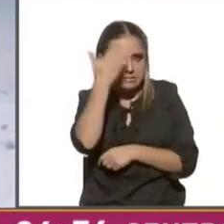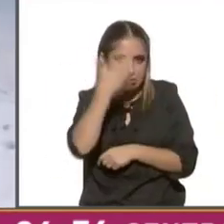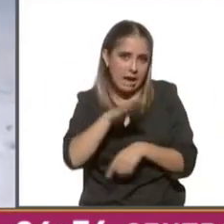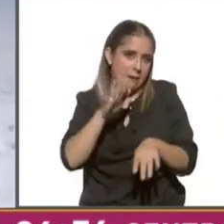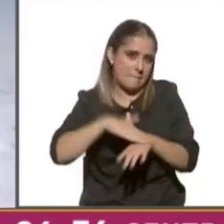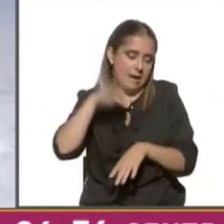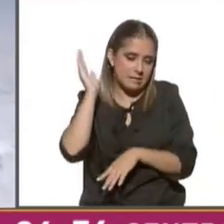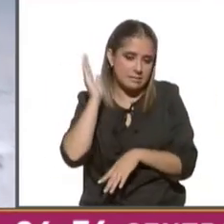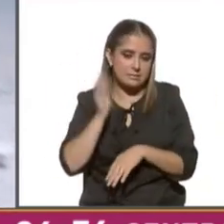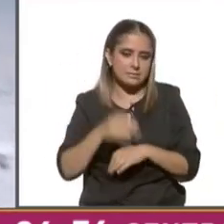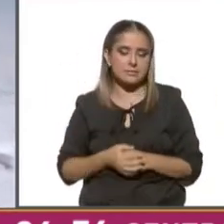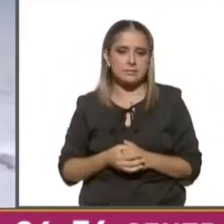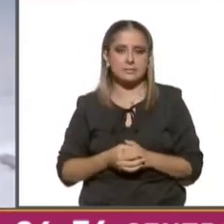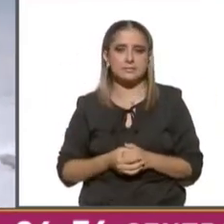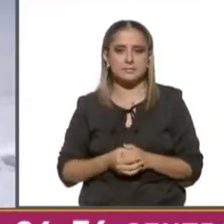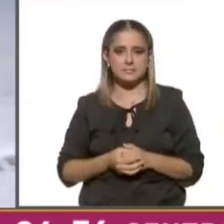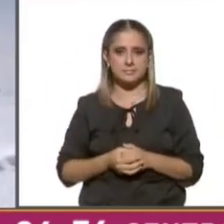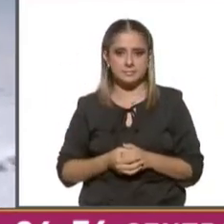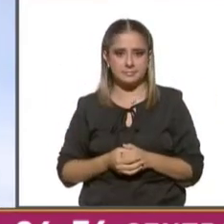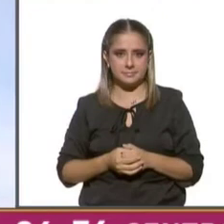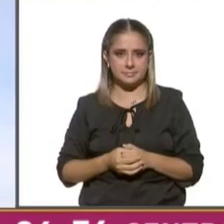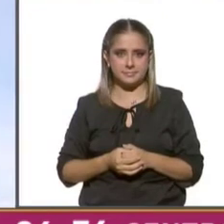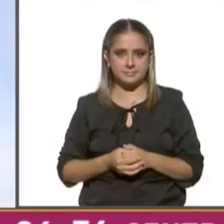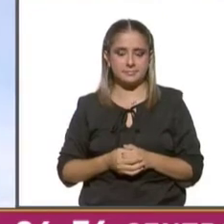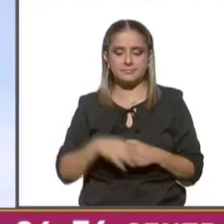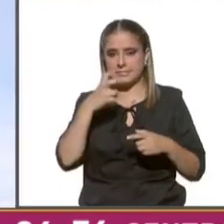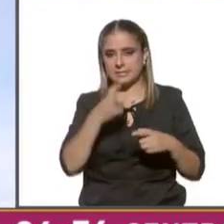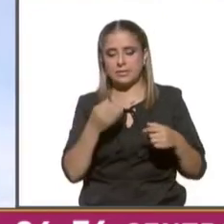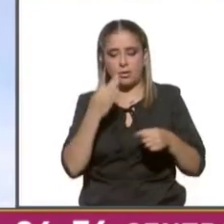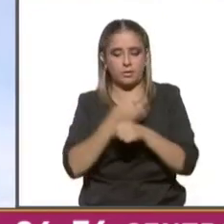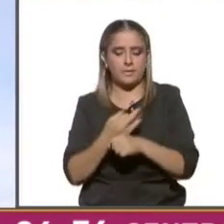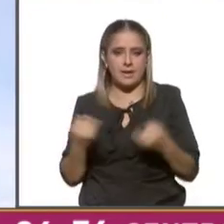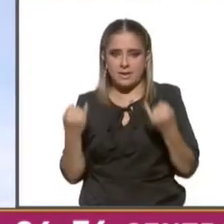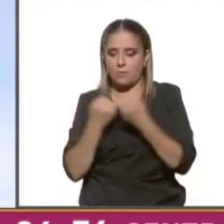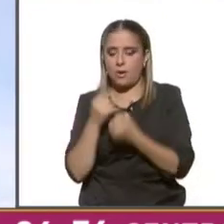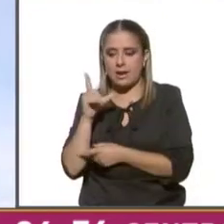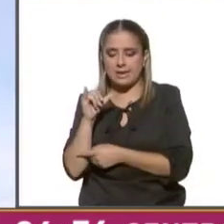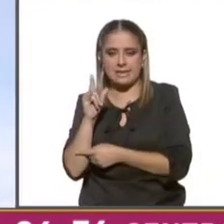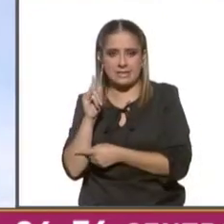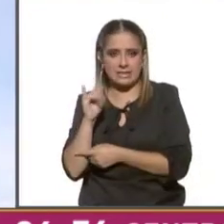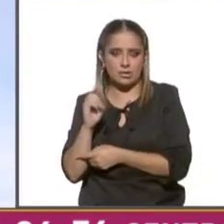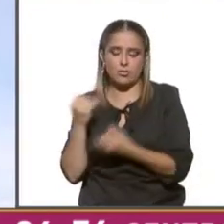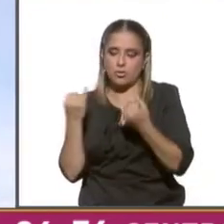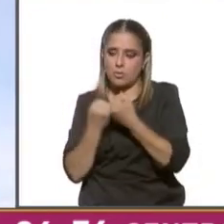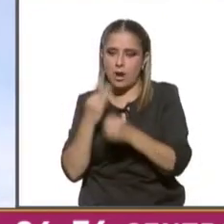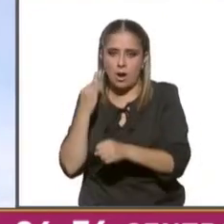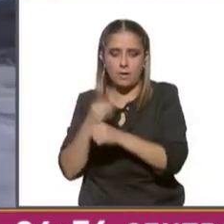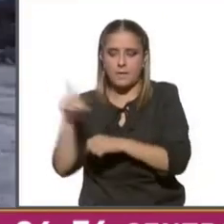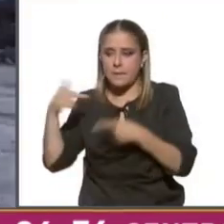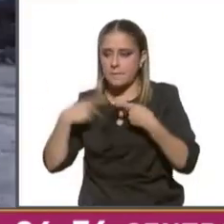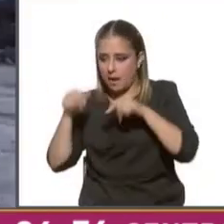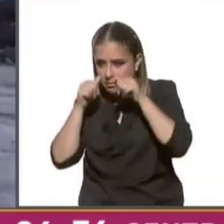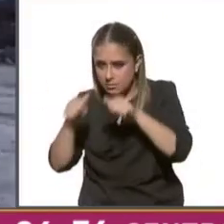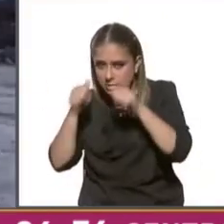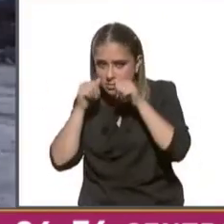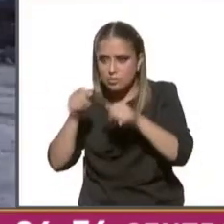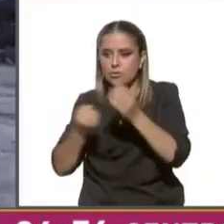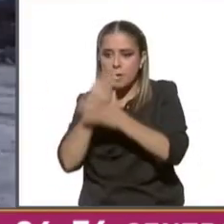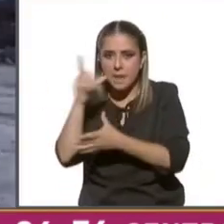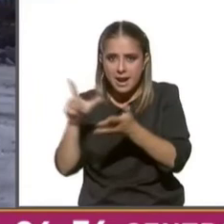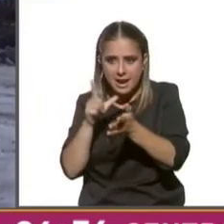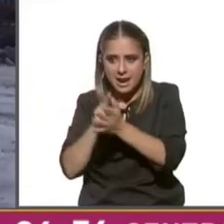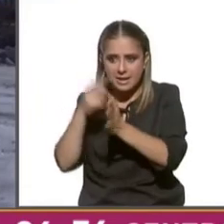enmarca en esa misma línea, o parece que los códigos son muy similares, o nuevamente